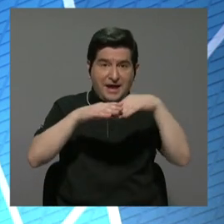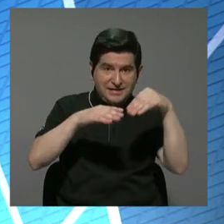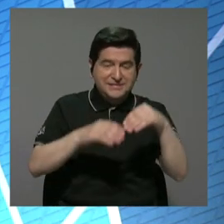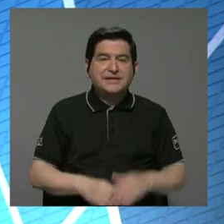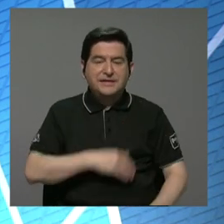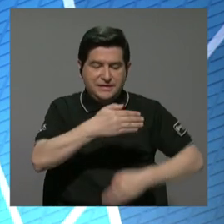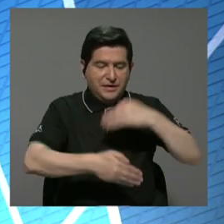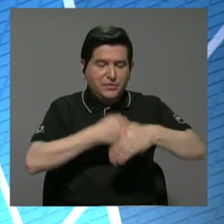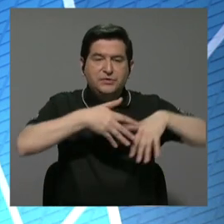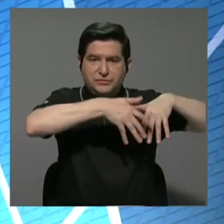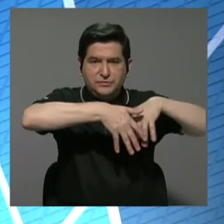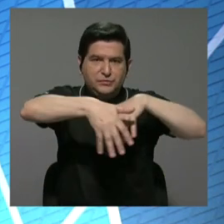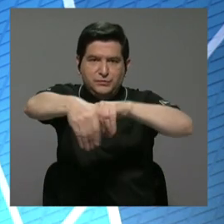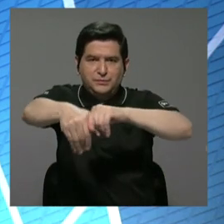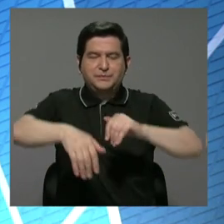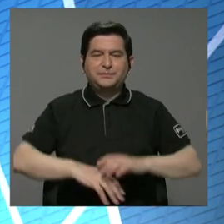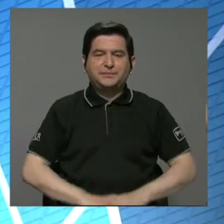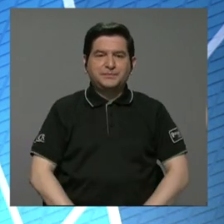marcha.